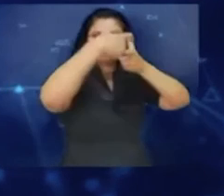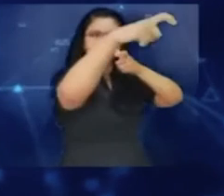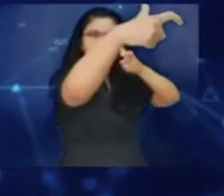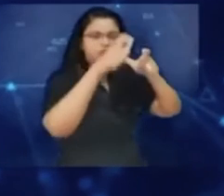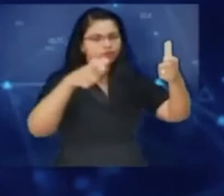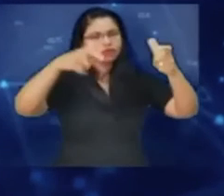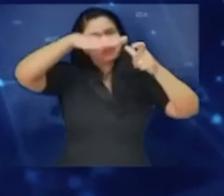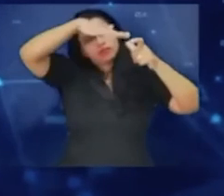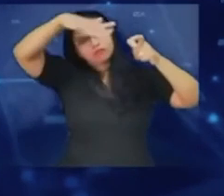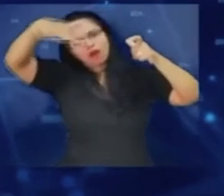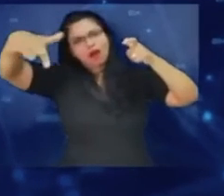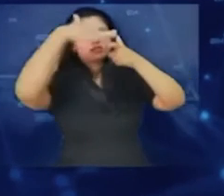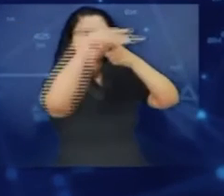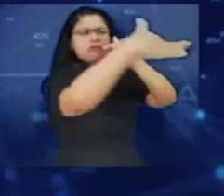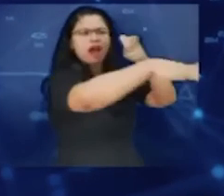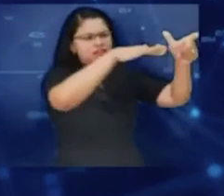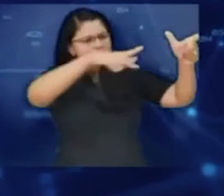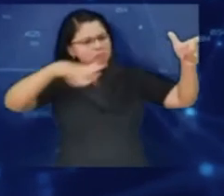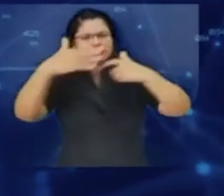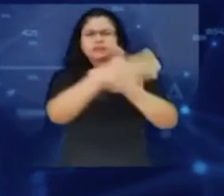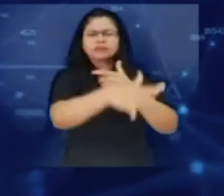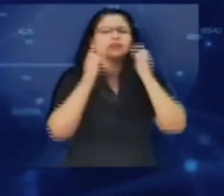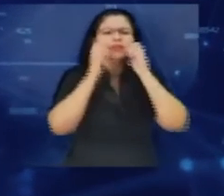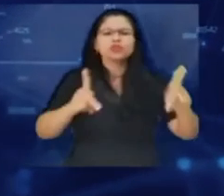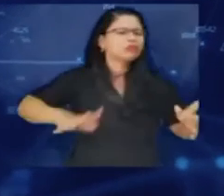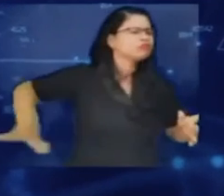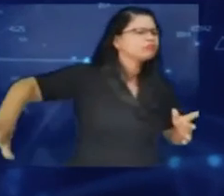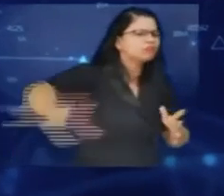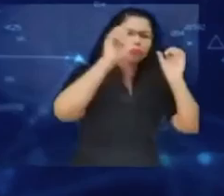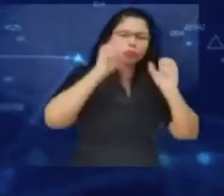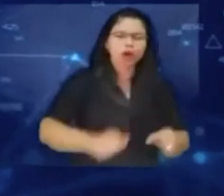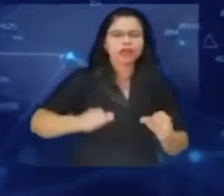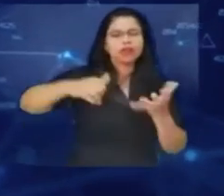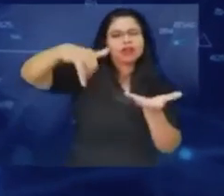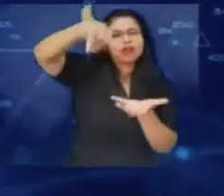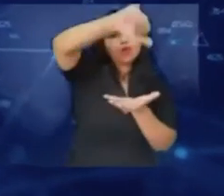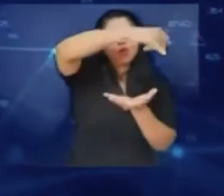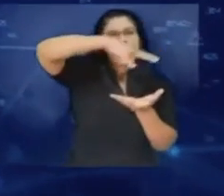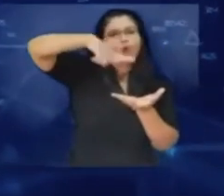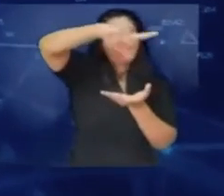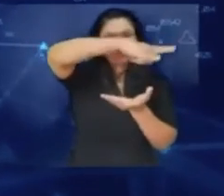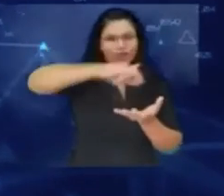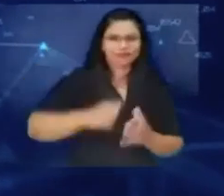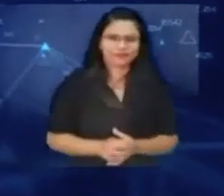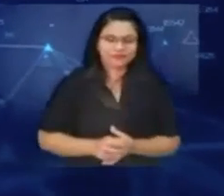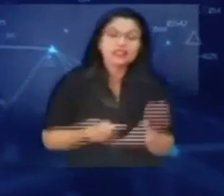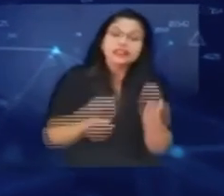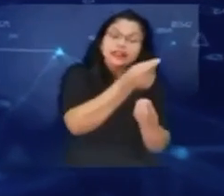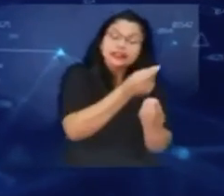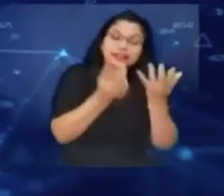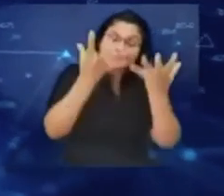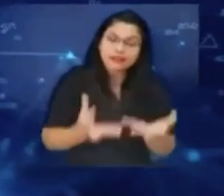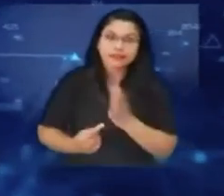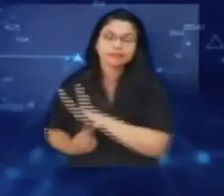tratado de cubrir la mayoría de la población global. Nuestro diseño nos permite tener una amplia cobertura